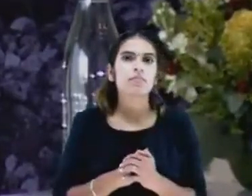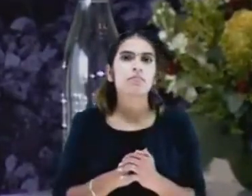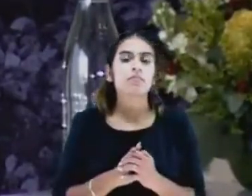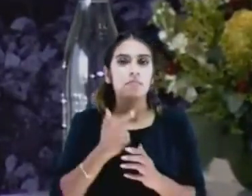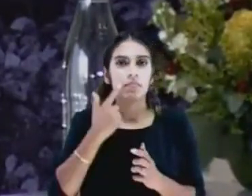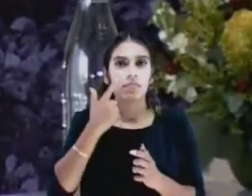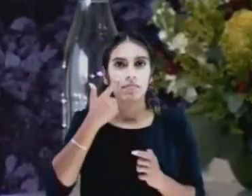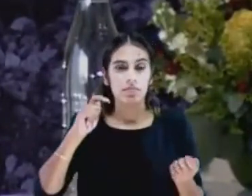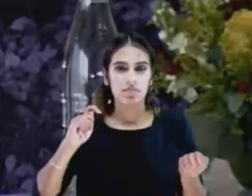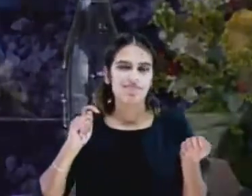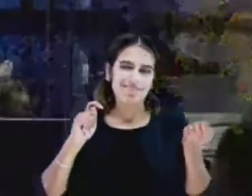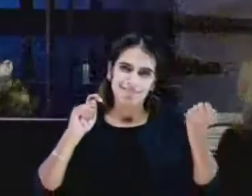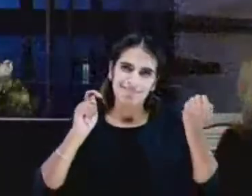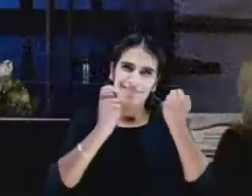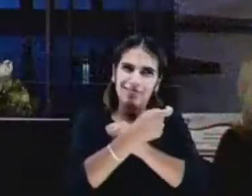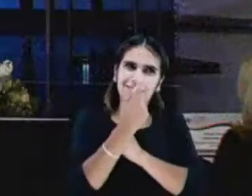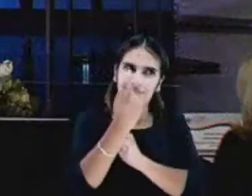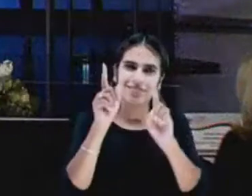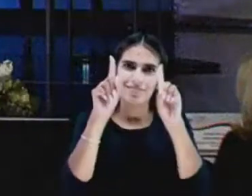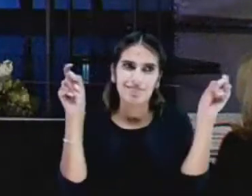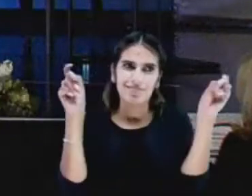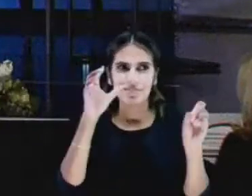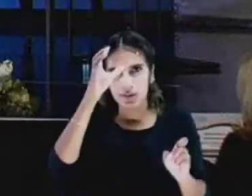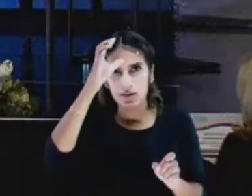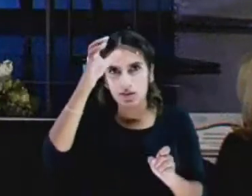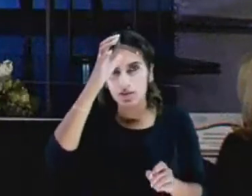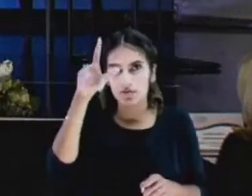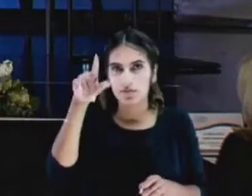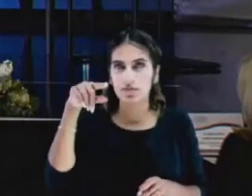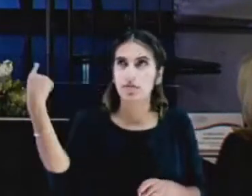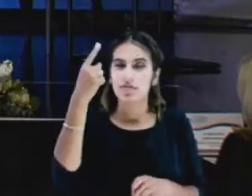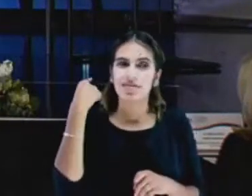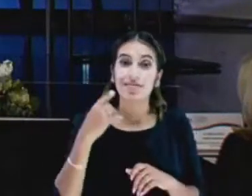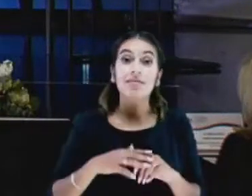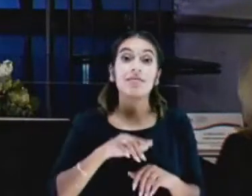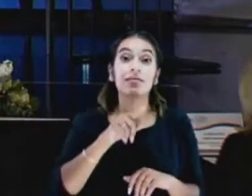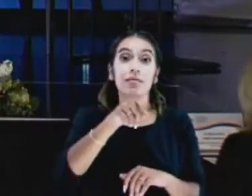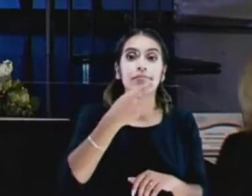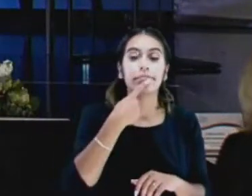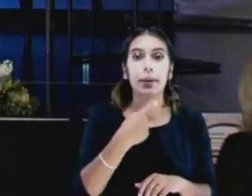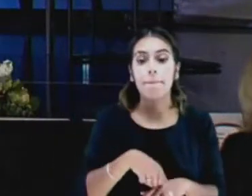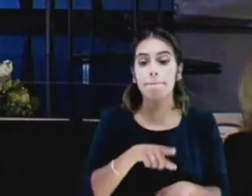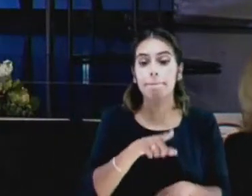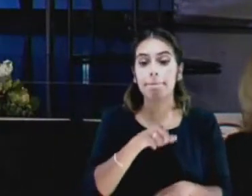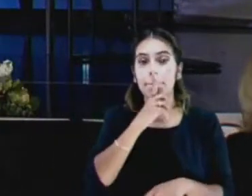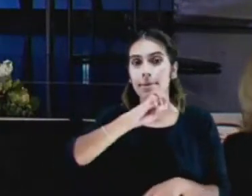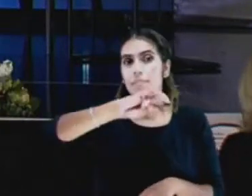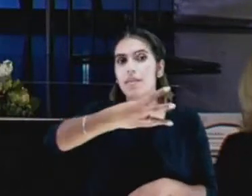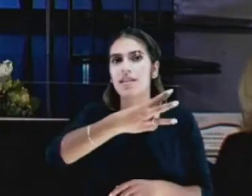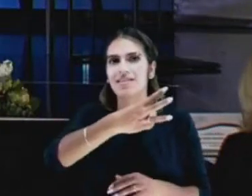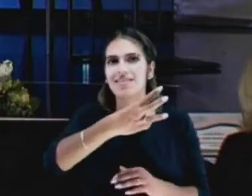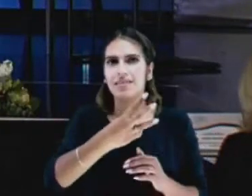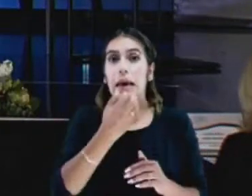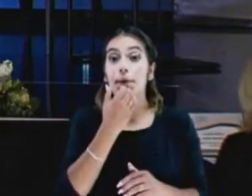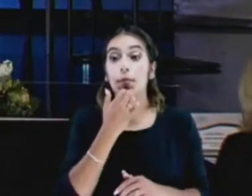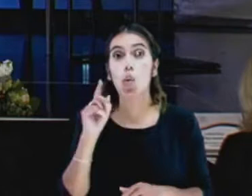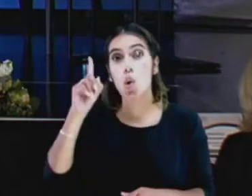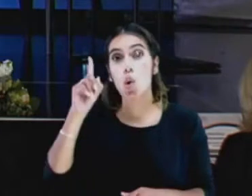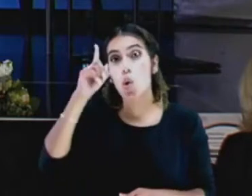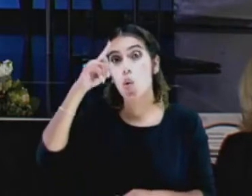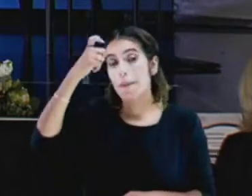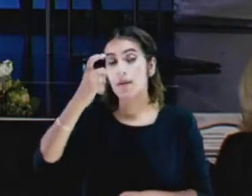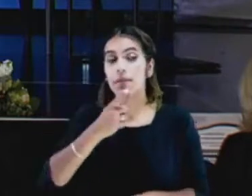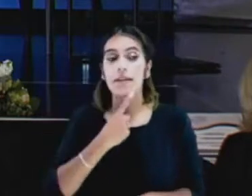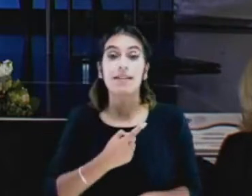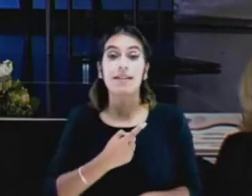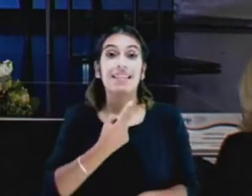el al que venimos dando en la sala hay una reserva absoluta para terceros si el gobierno considera que eso está reservado son seis meses